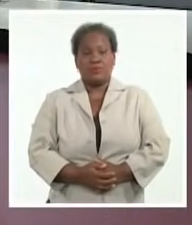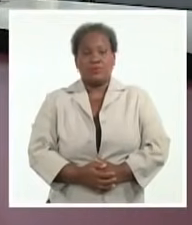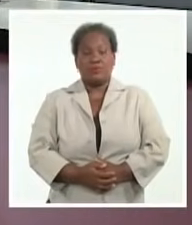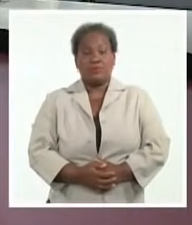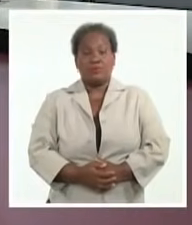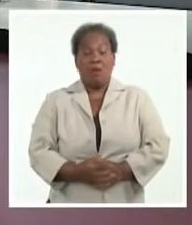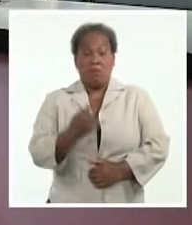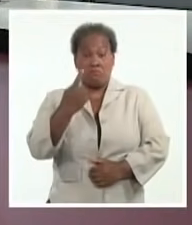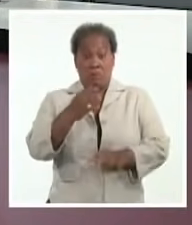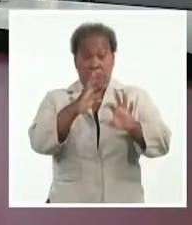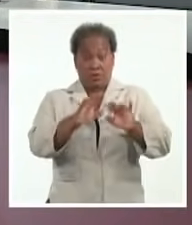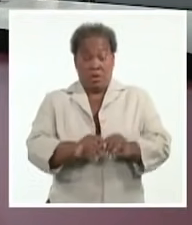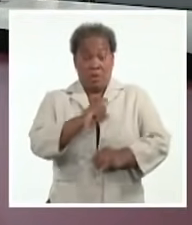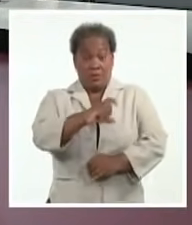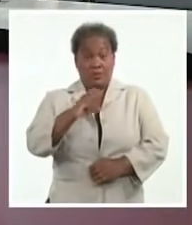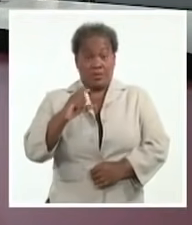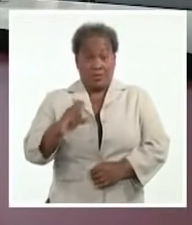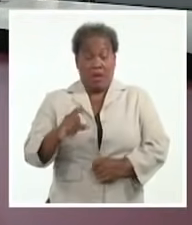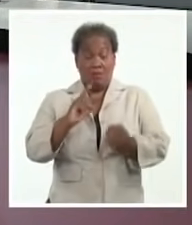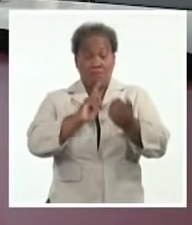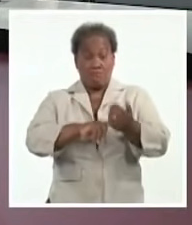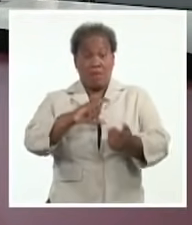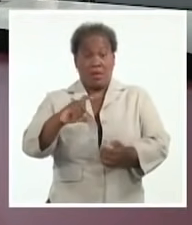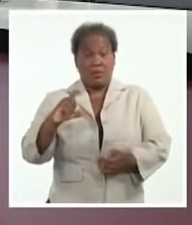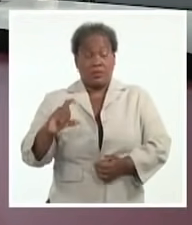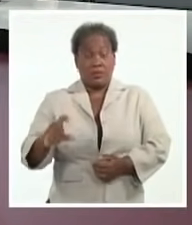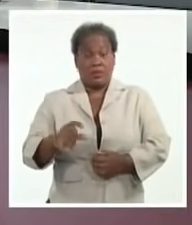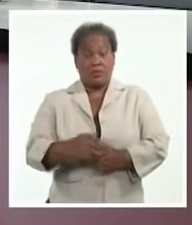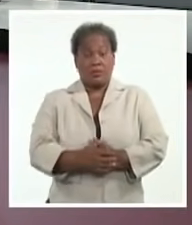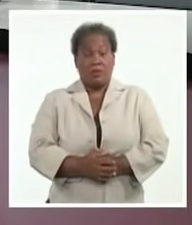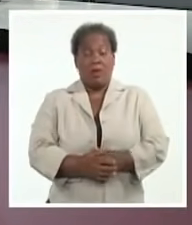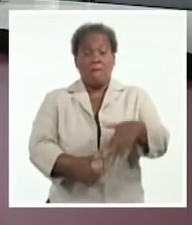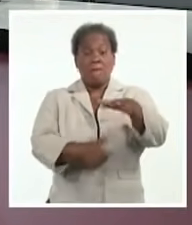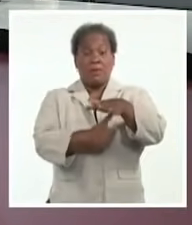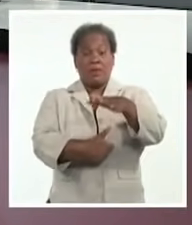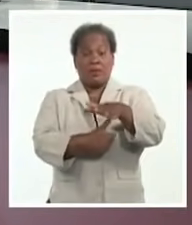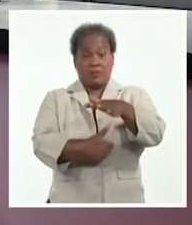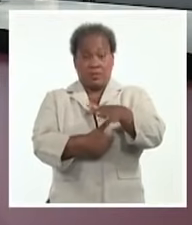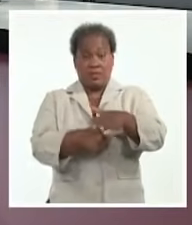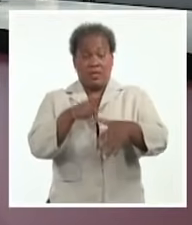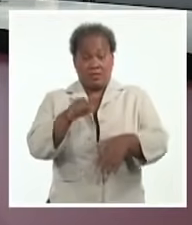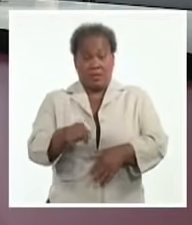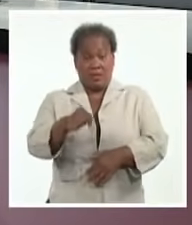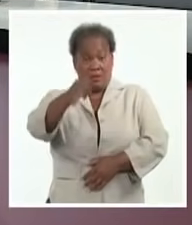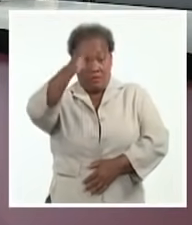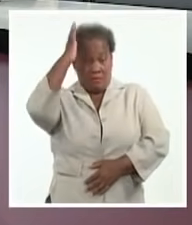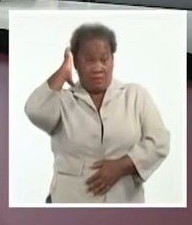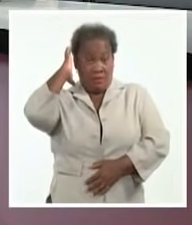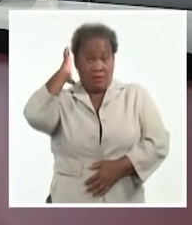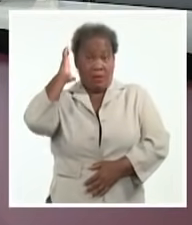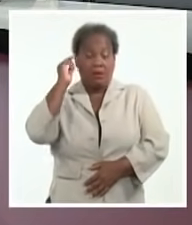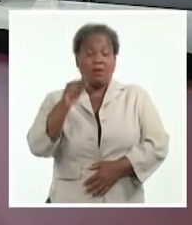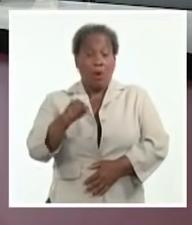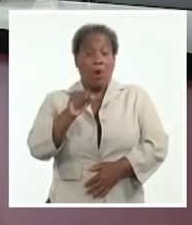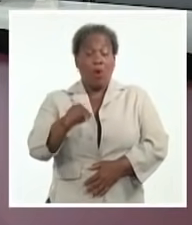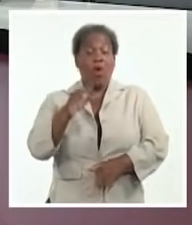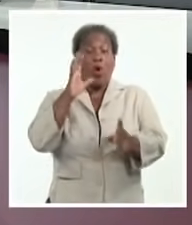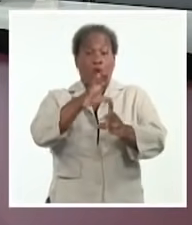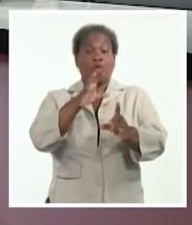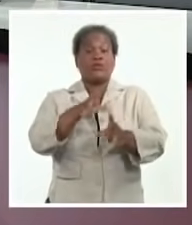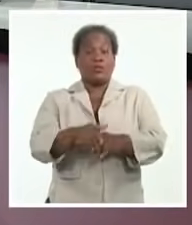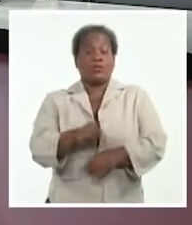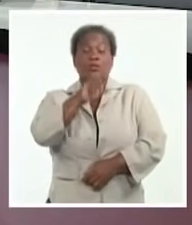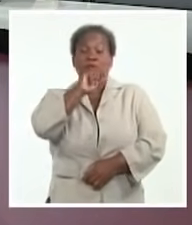El primer secretario del Comité Central del Partido Comunista de Cuba y presidente de la República, Miguel Díaz-Canel Bermúdez, condenó hoy en Twitter